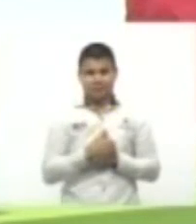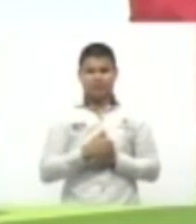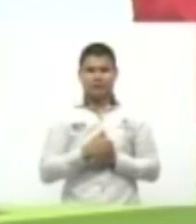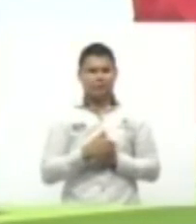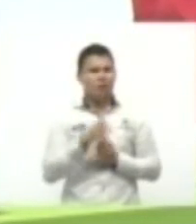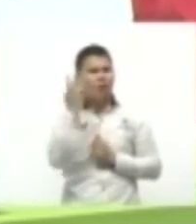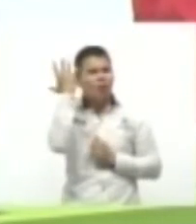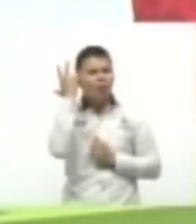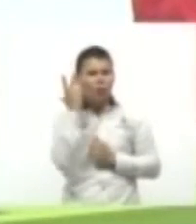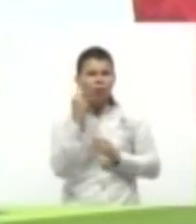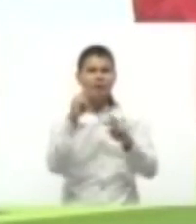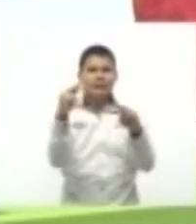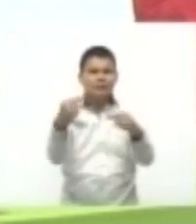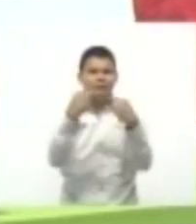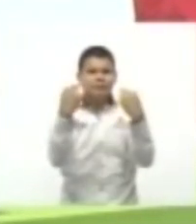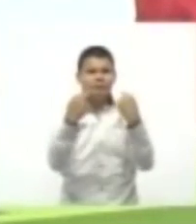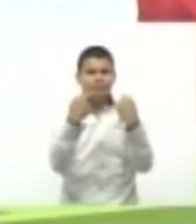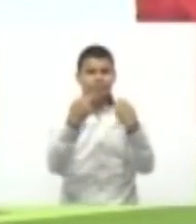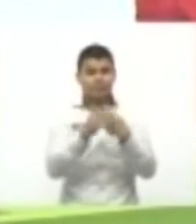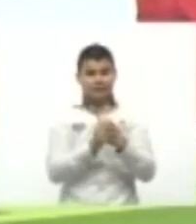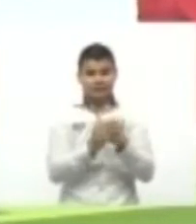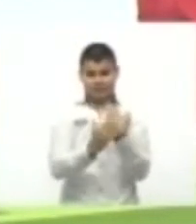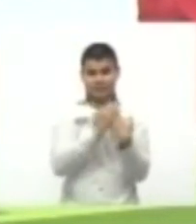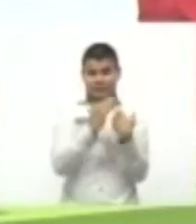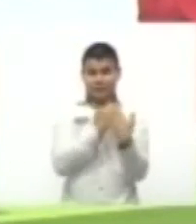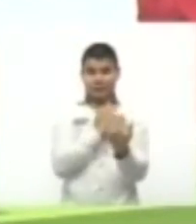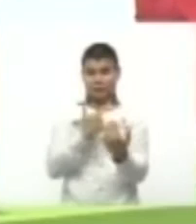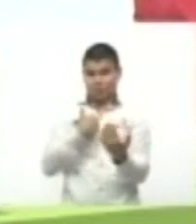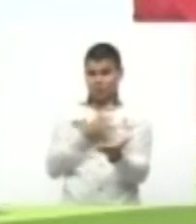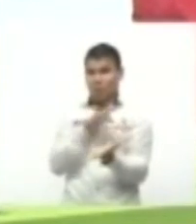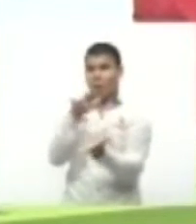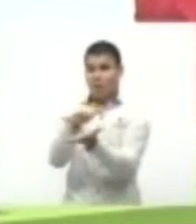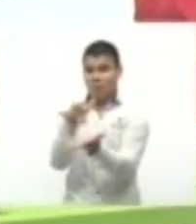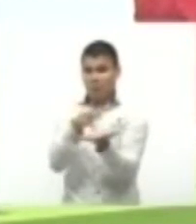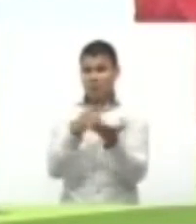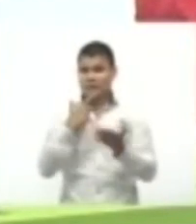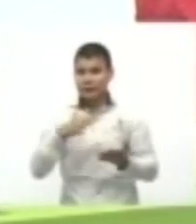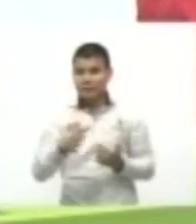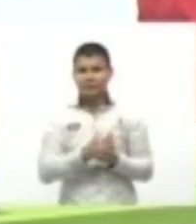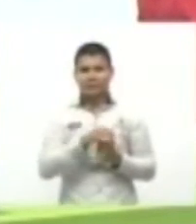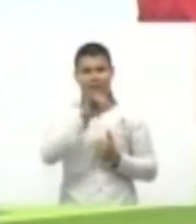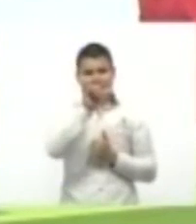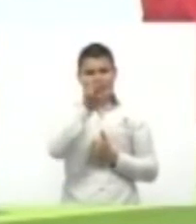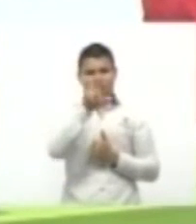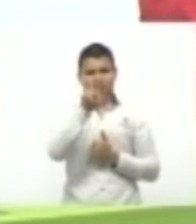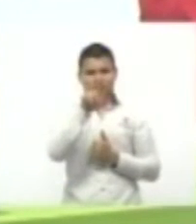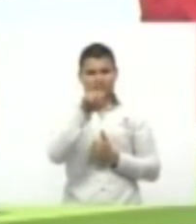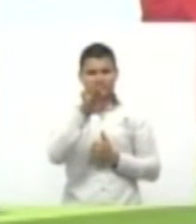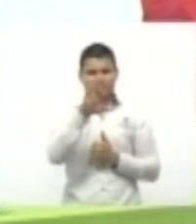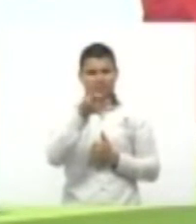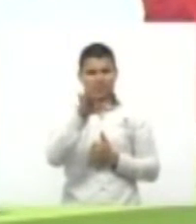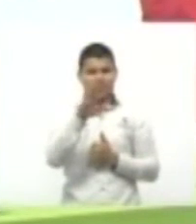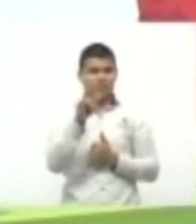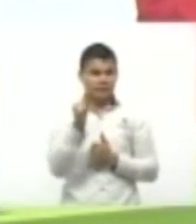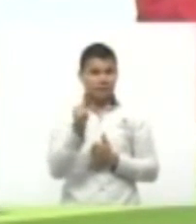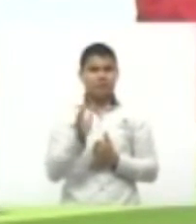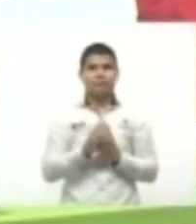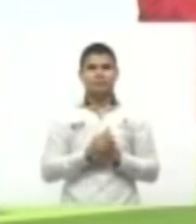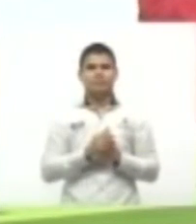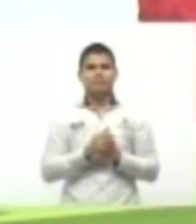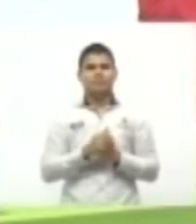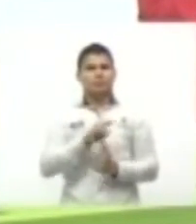aquí en nuestro país. Y hasta nos están invitando por allá, Lili. Aquí saludo yo a Lucy Piñeres, está Chica Carrellazo, también está con